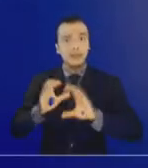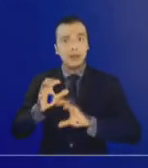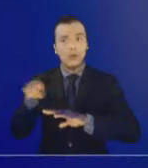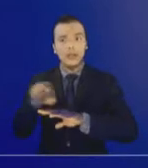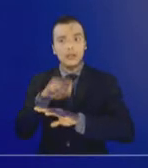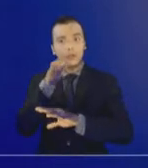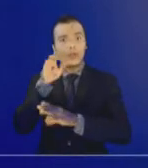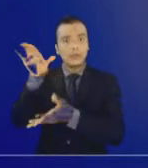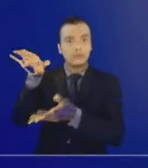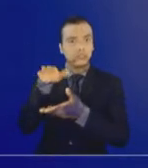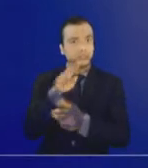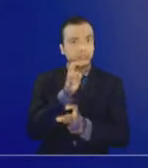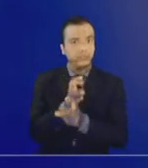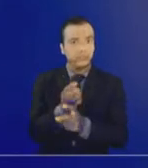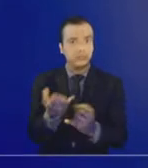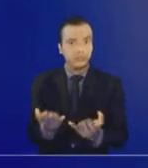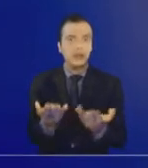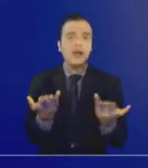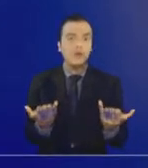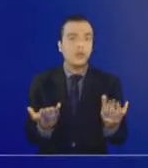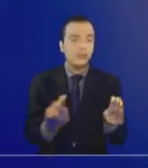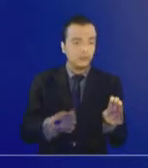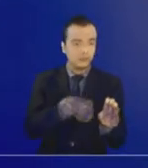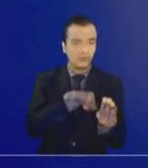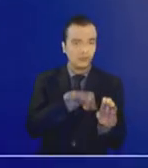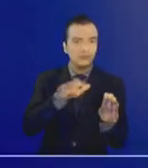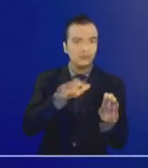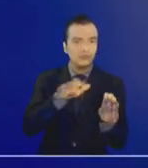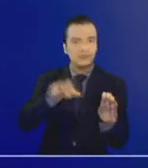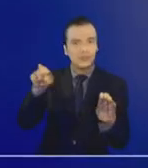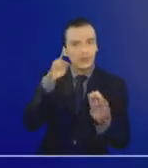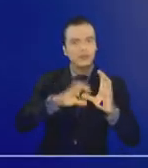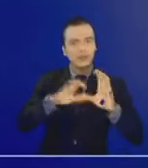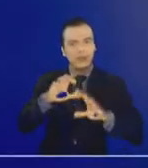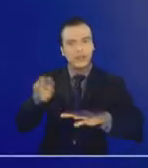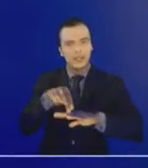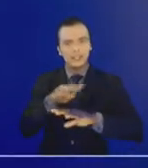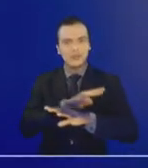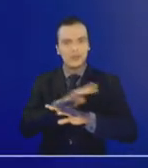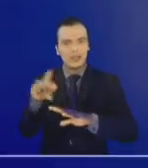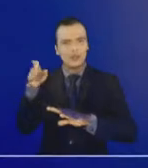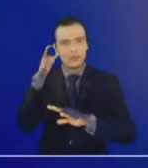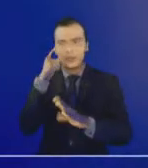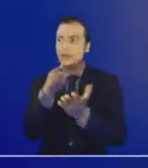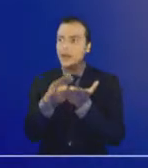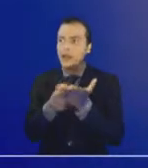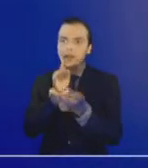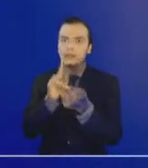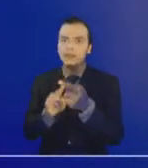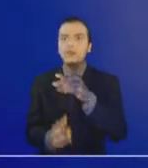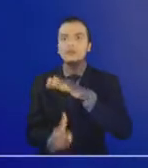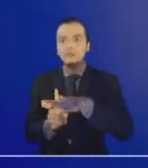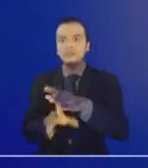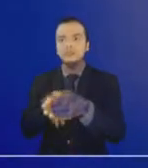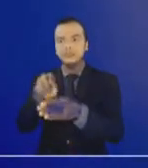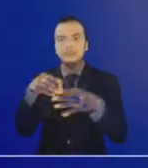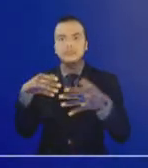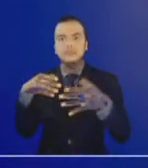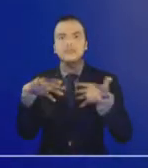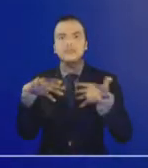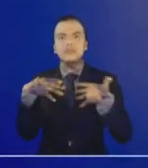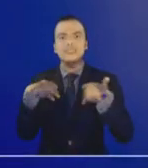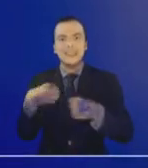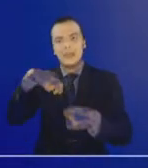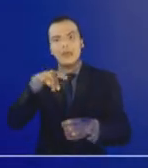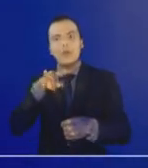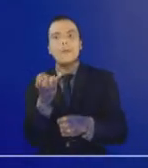un PMU conjunto para ver qué pasaba, hablar con la gente, que no nos haga eso. Está